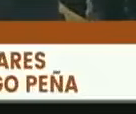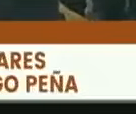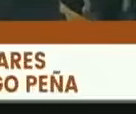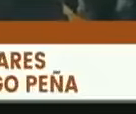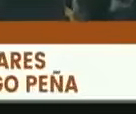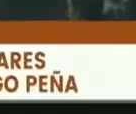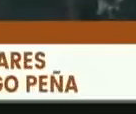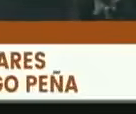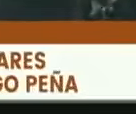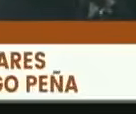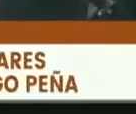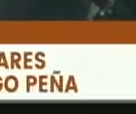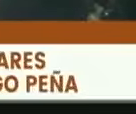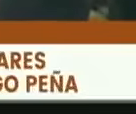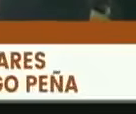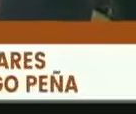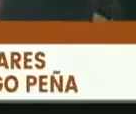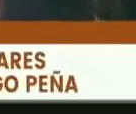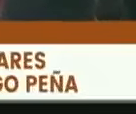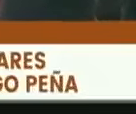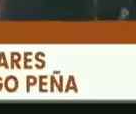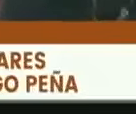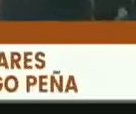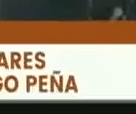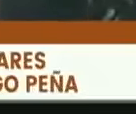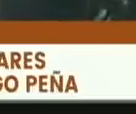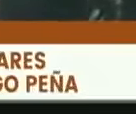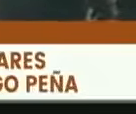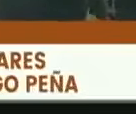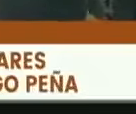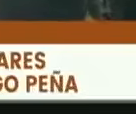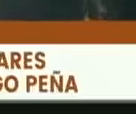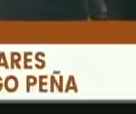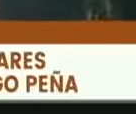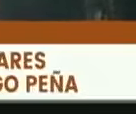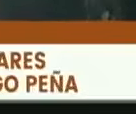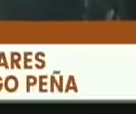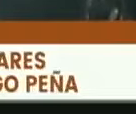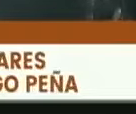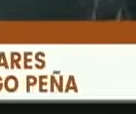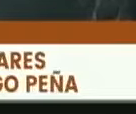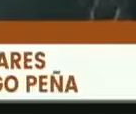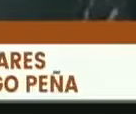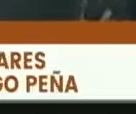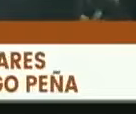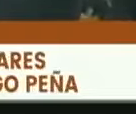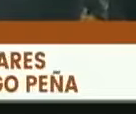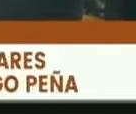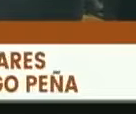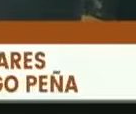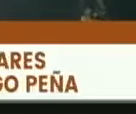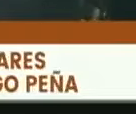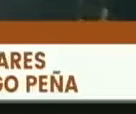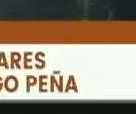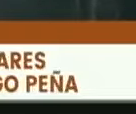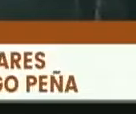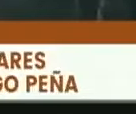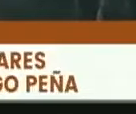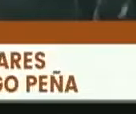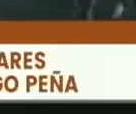Simancas Carrasquero, el tejedor de alegrías. De Simancas Carrasquero, el tejedor